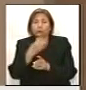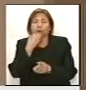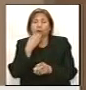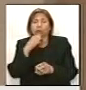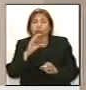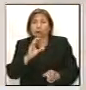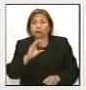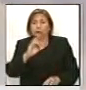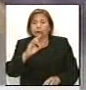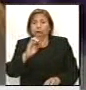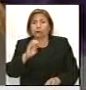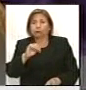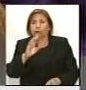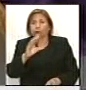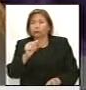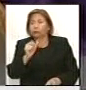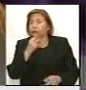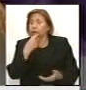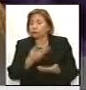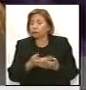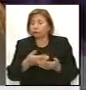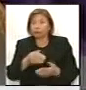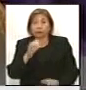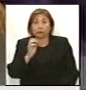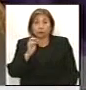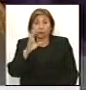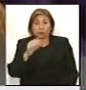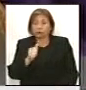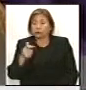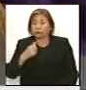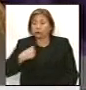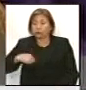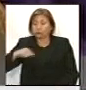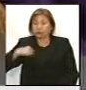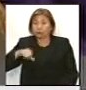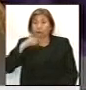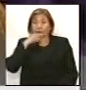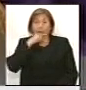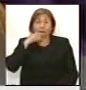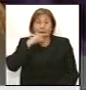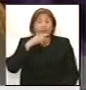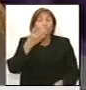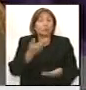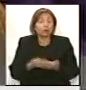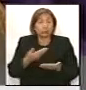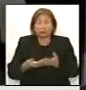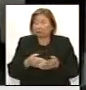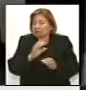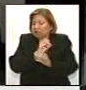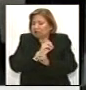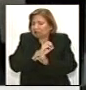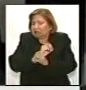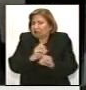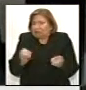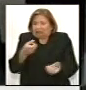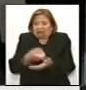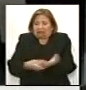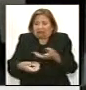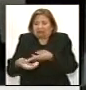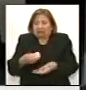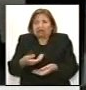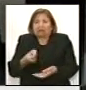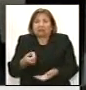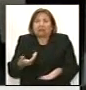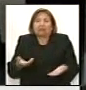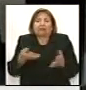cuencas. A su turno, Emma Mejía, alcaldesa de ICA, aseveró que de nada sirve tener el presupuesto si